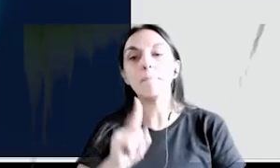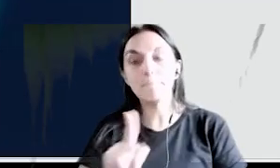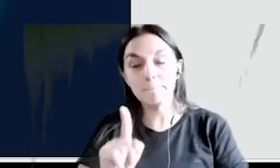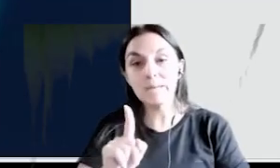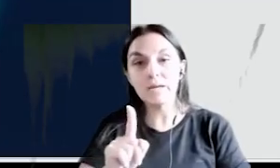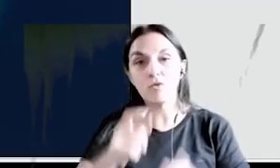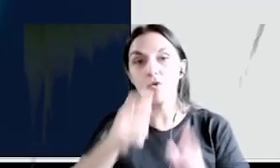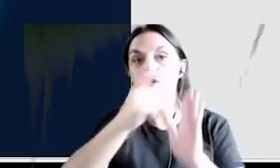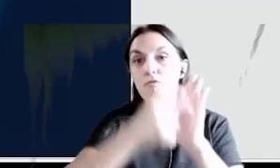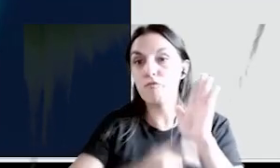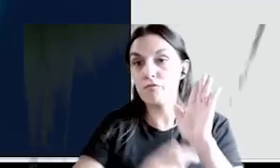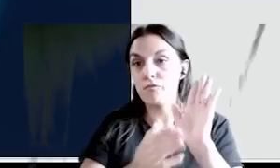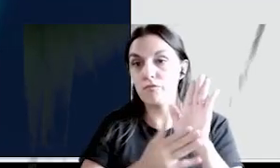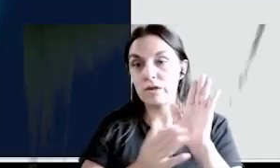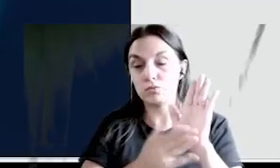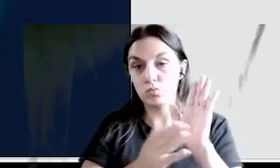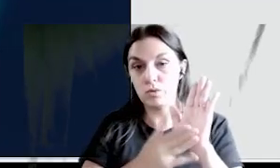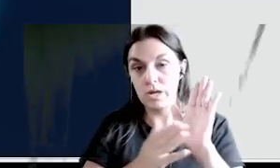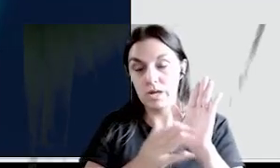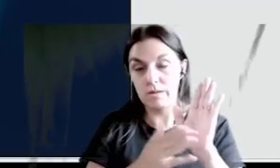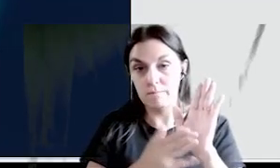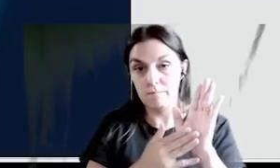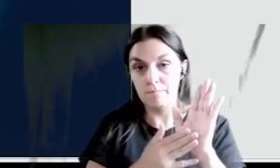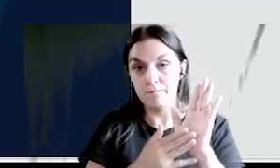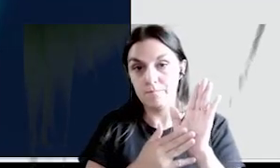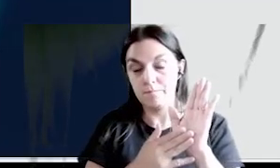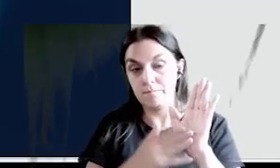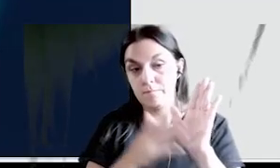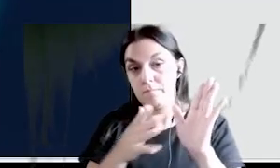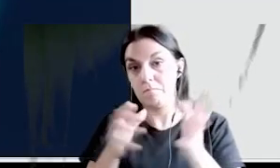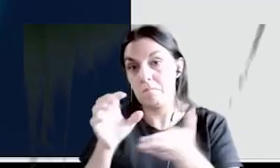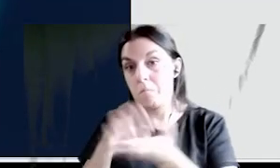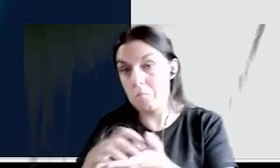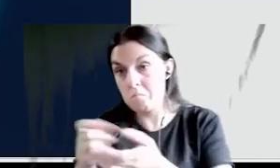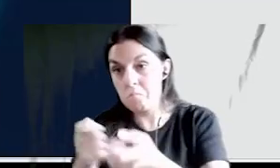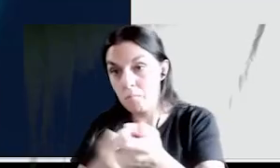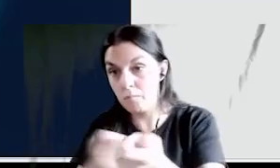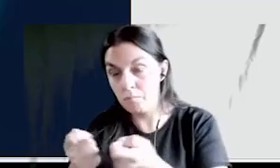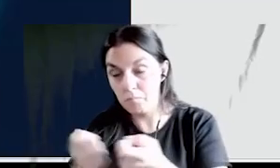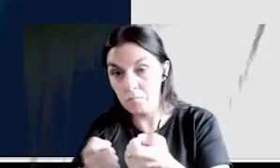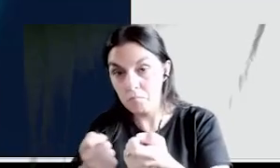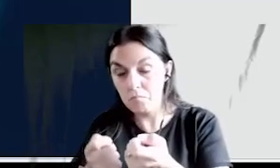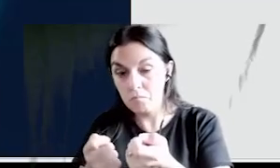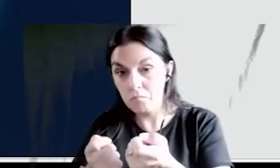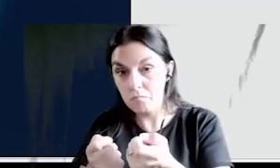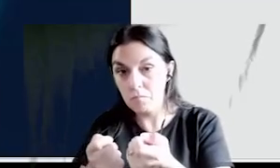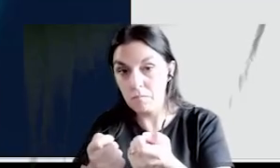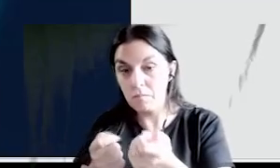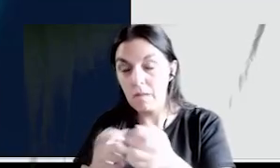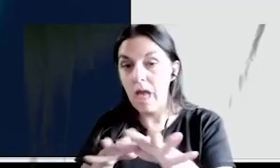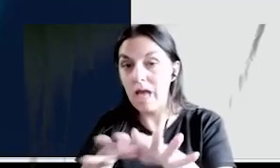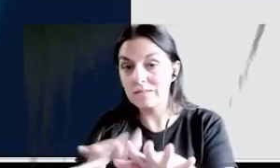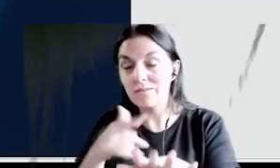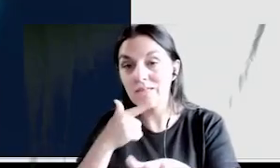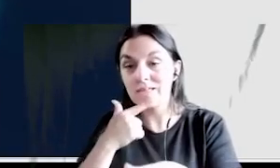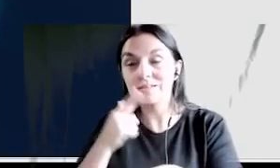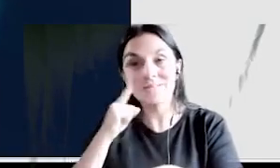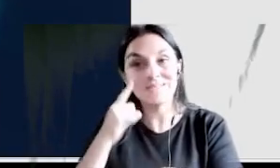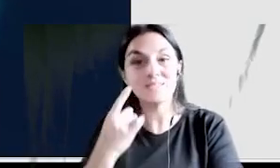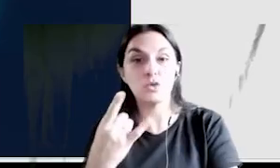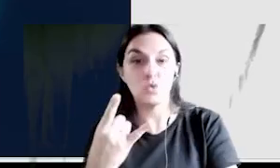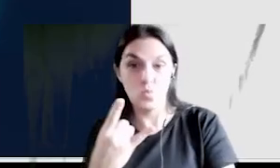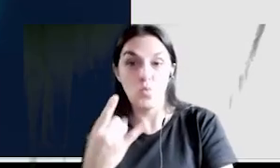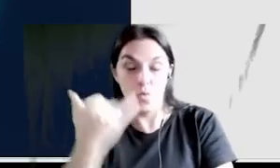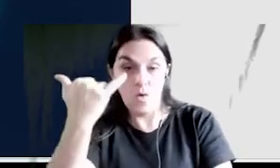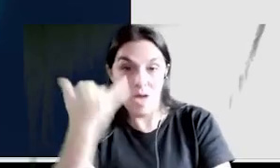aquellas facturas de los comercios que tienen las actividades nomencladas del SIU que corresponden a este tipo de